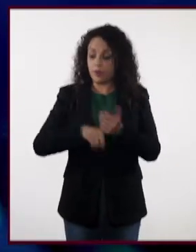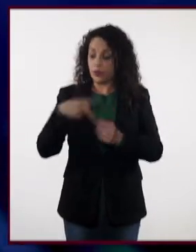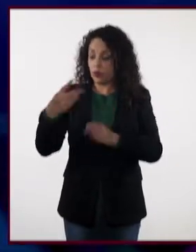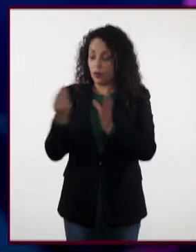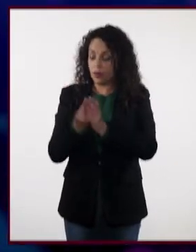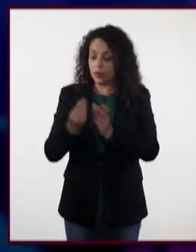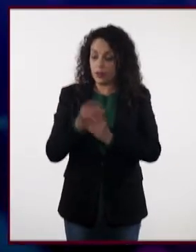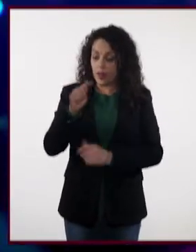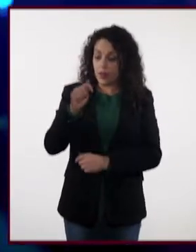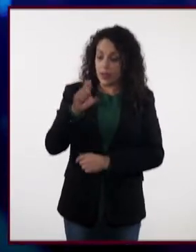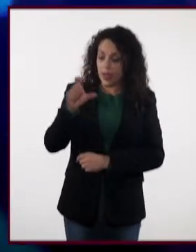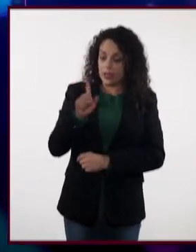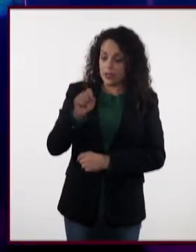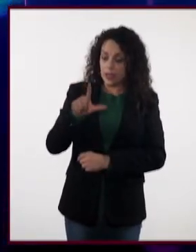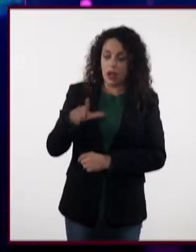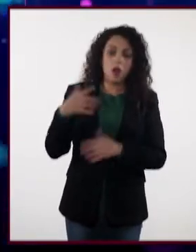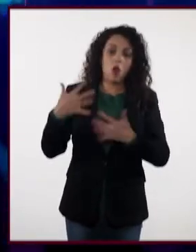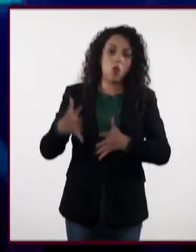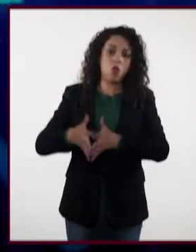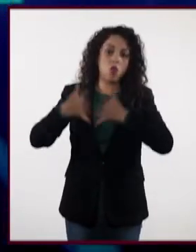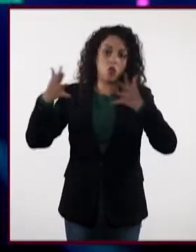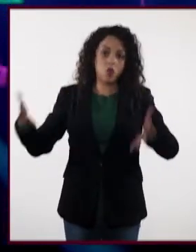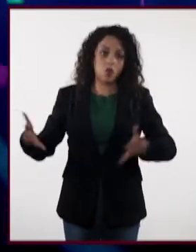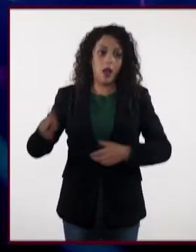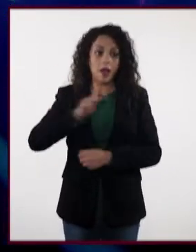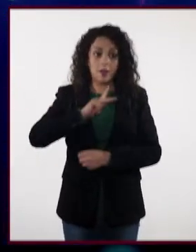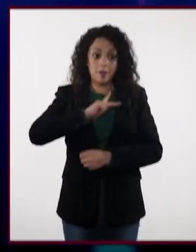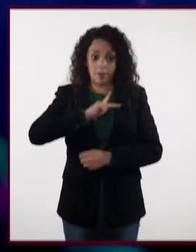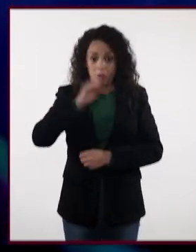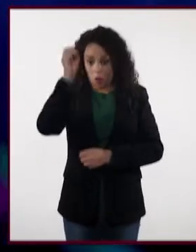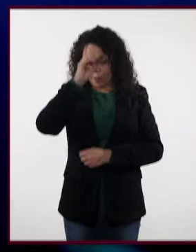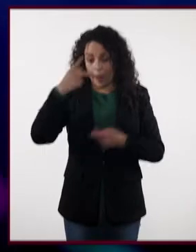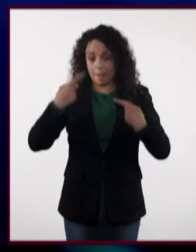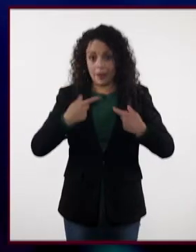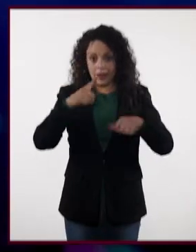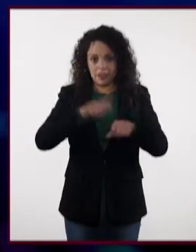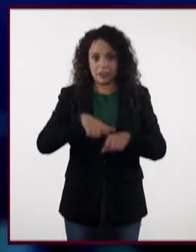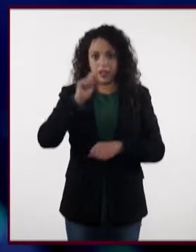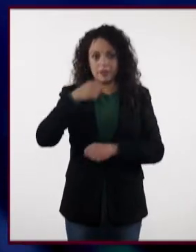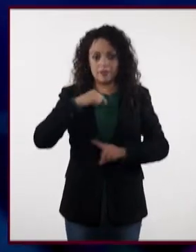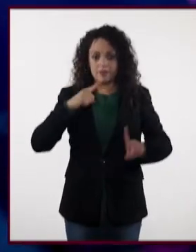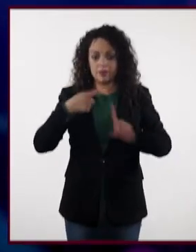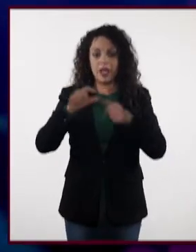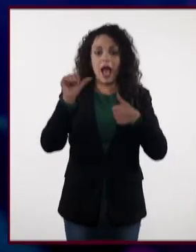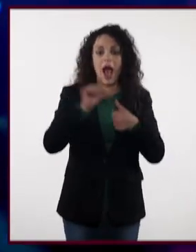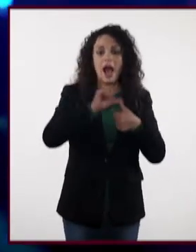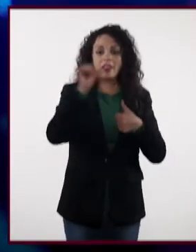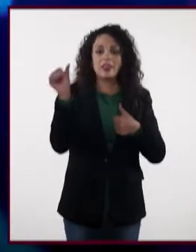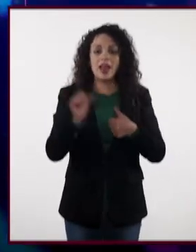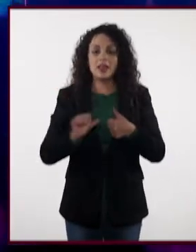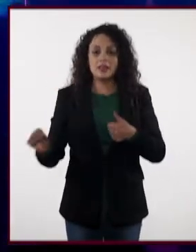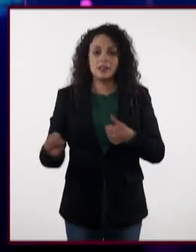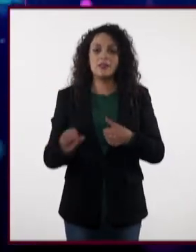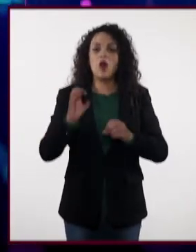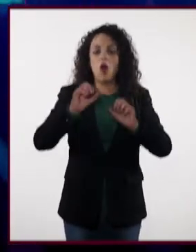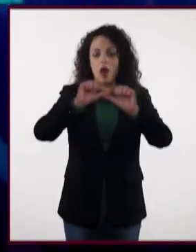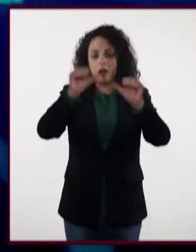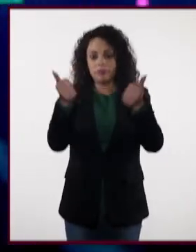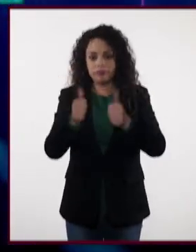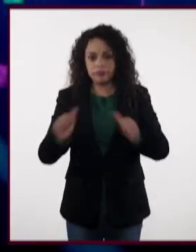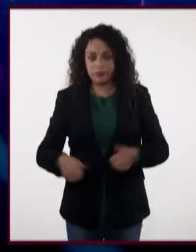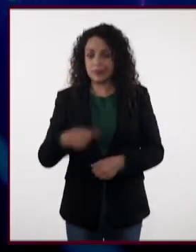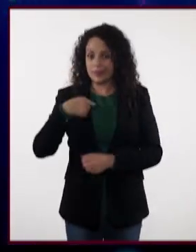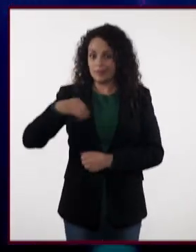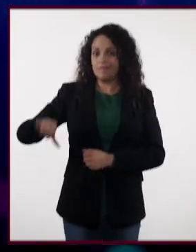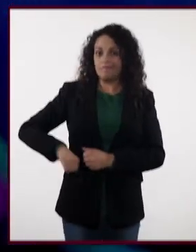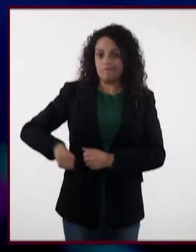En lo personal, yo originalmente me he enfocado principalmente en los procesos artesanales, porque tengo mucho